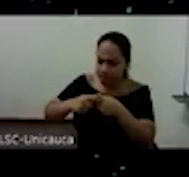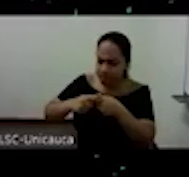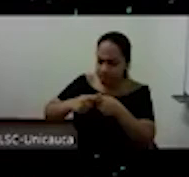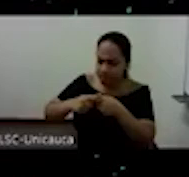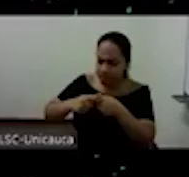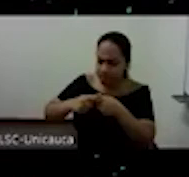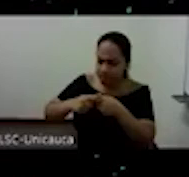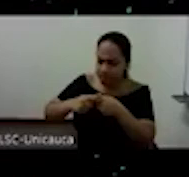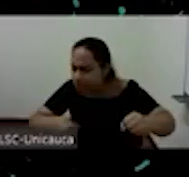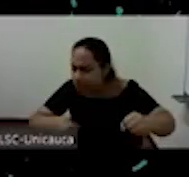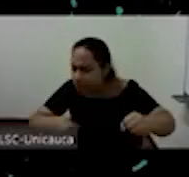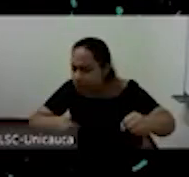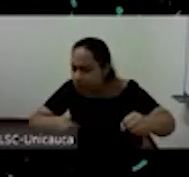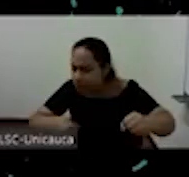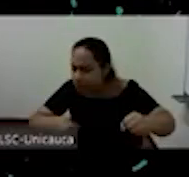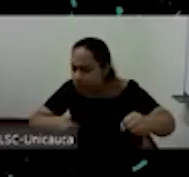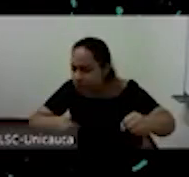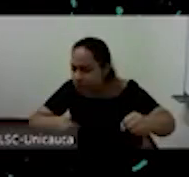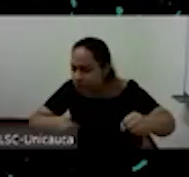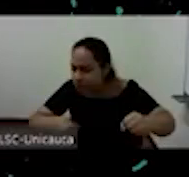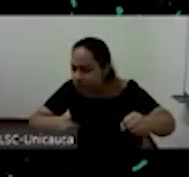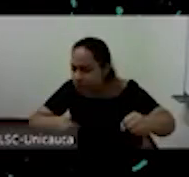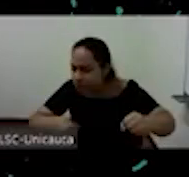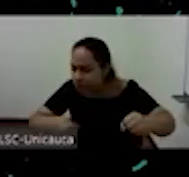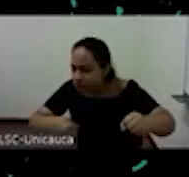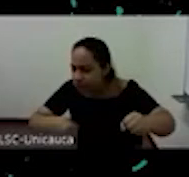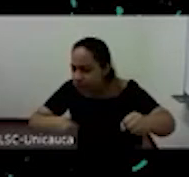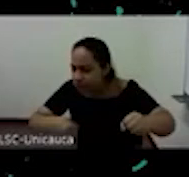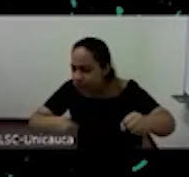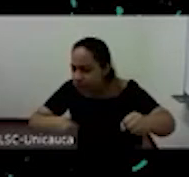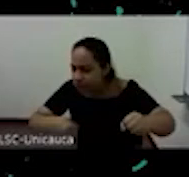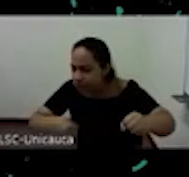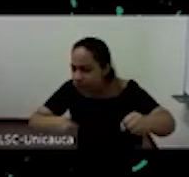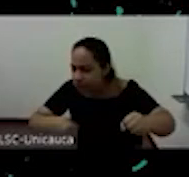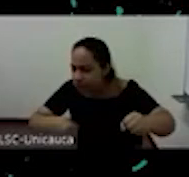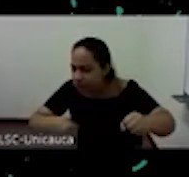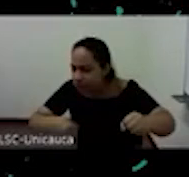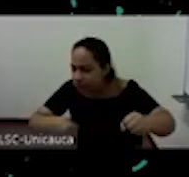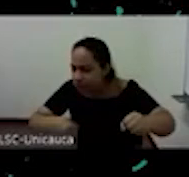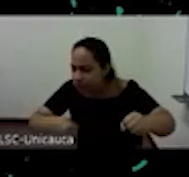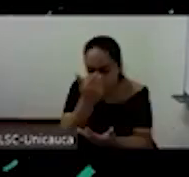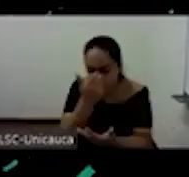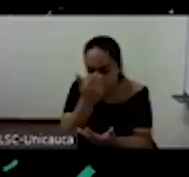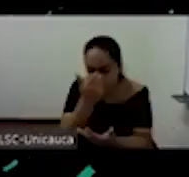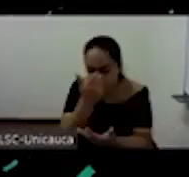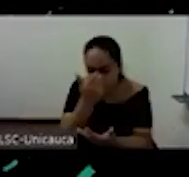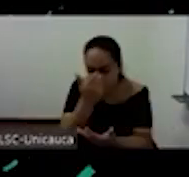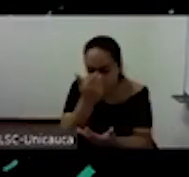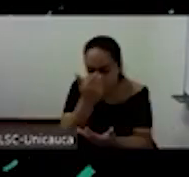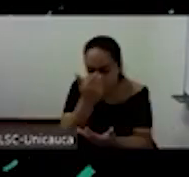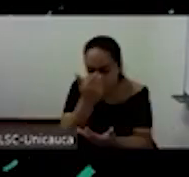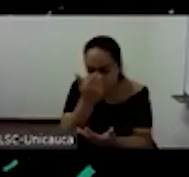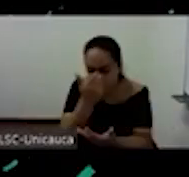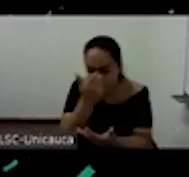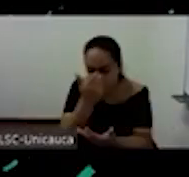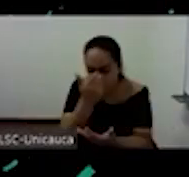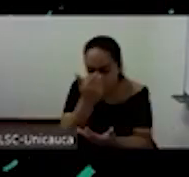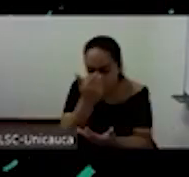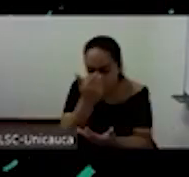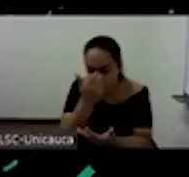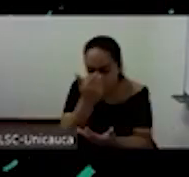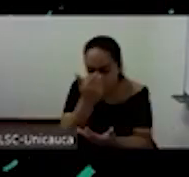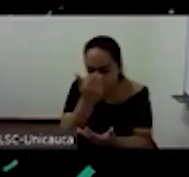las cuales proveyeron de materias primas esenciales para la elaboración de sus textiles,